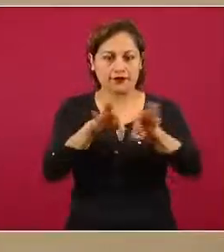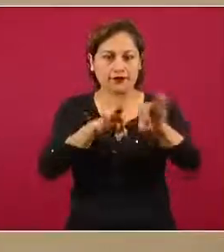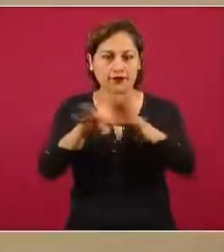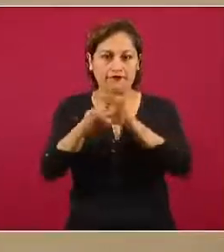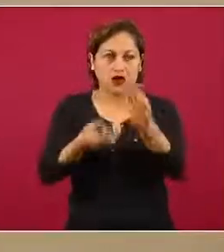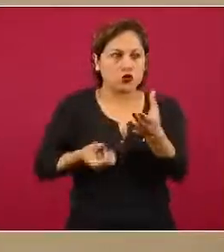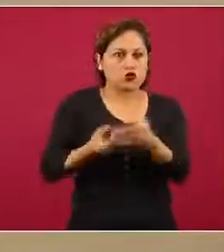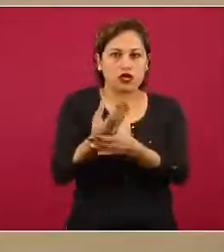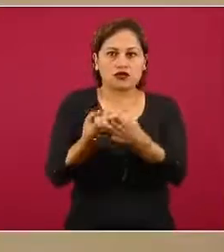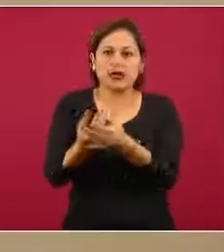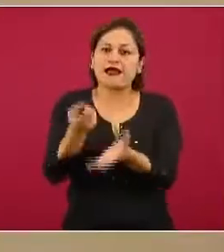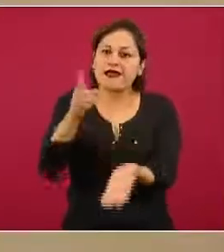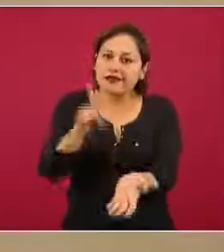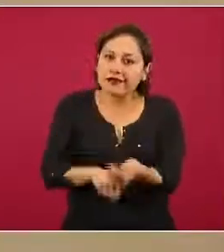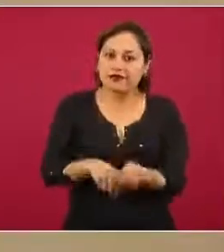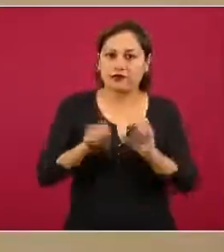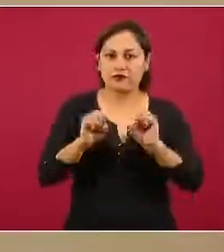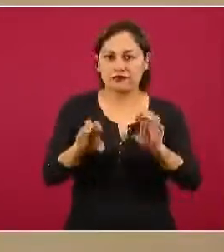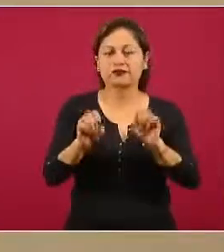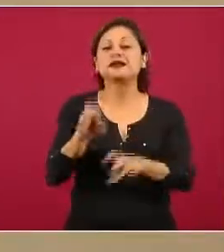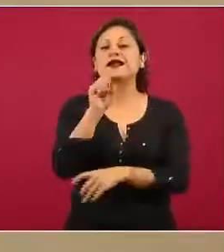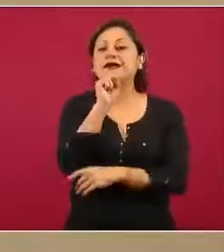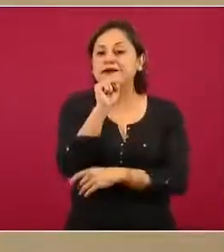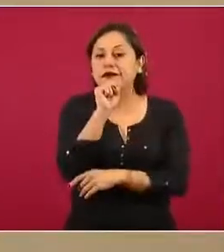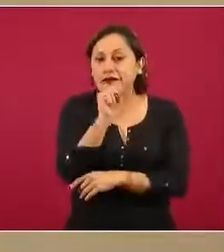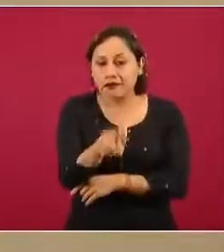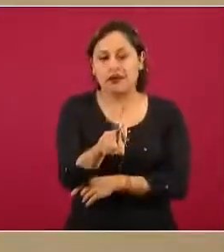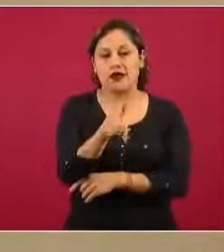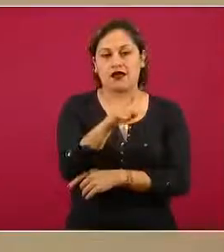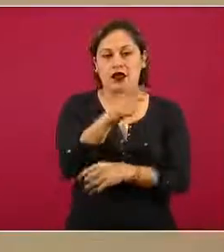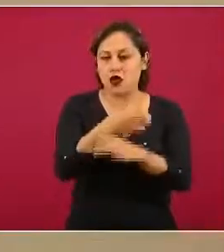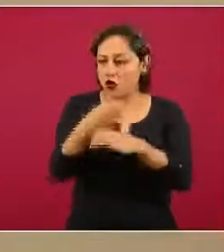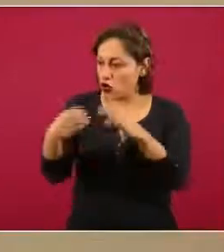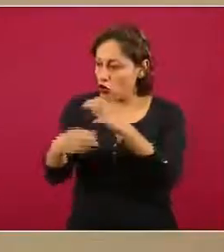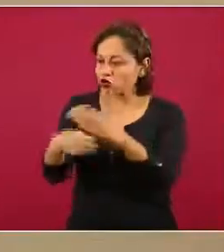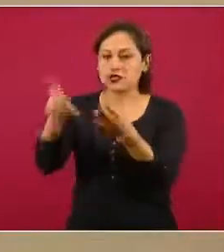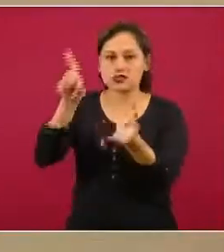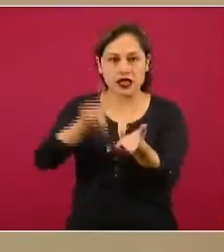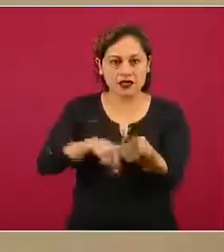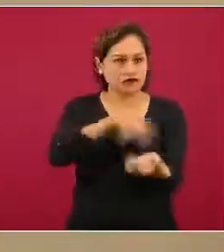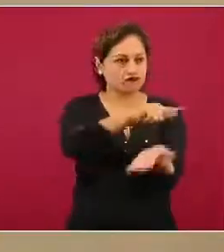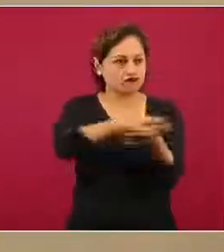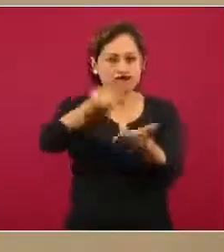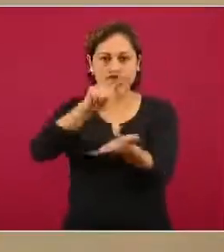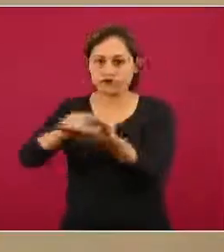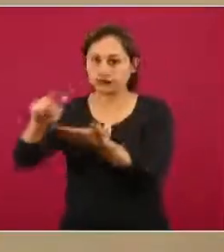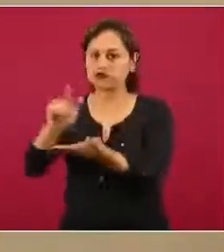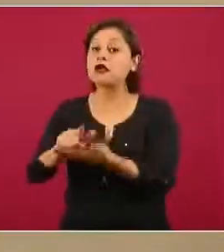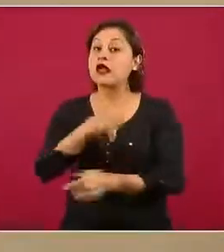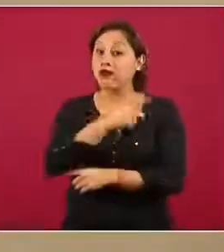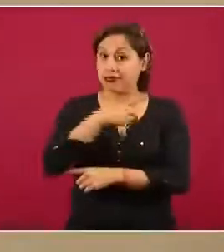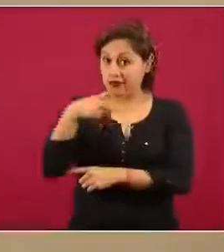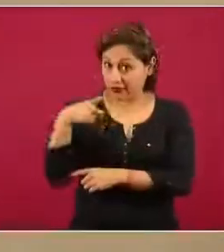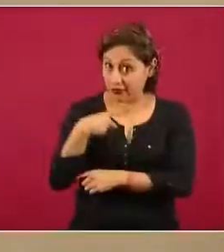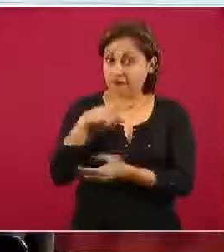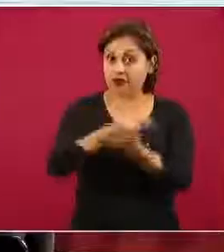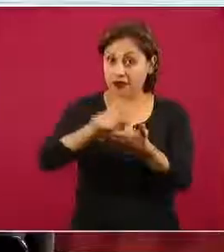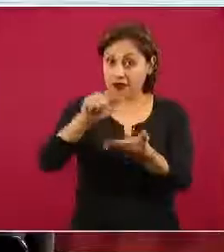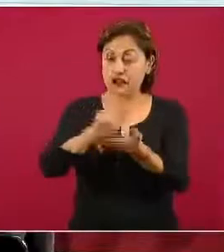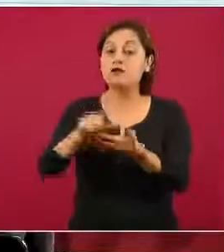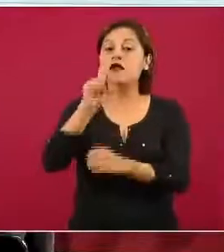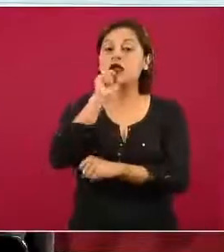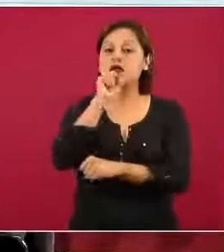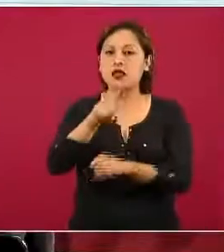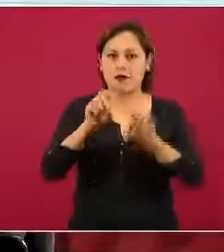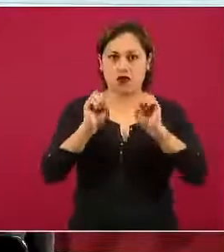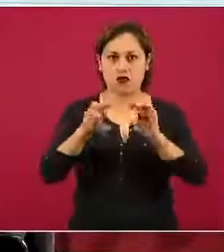realizamos, oficinas, etcétera, quienes estamos en esas oficinas, hay que aplicar estas medidas de higiene adecuada, ventilar las